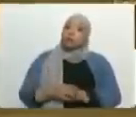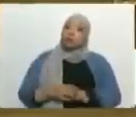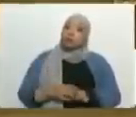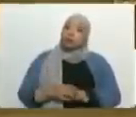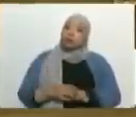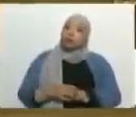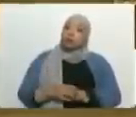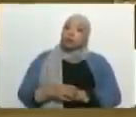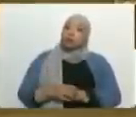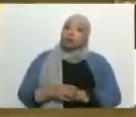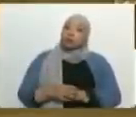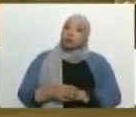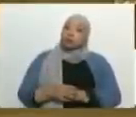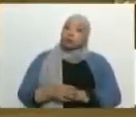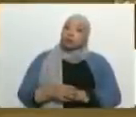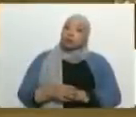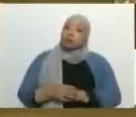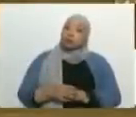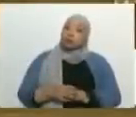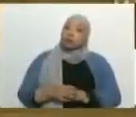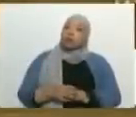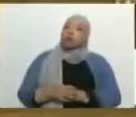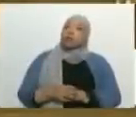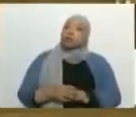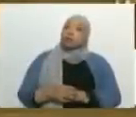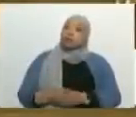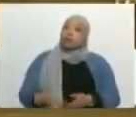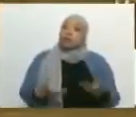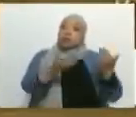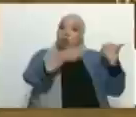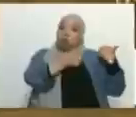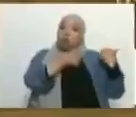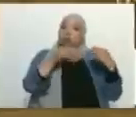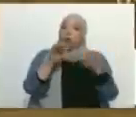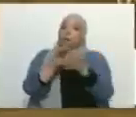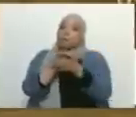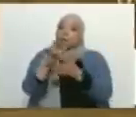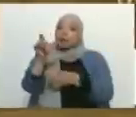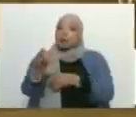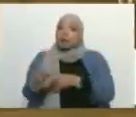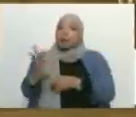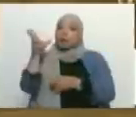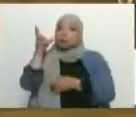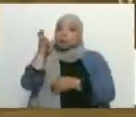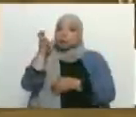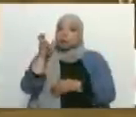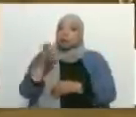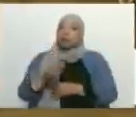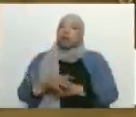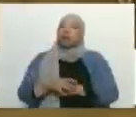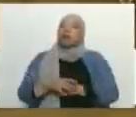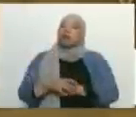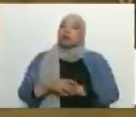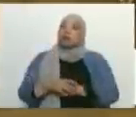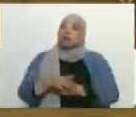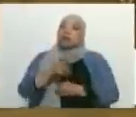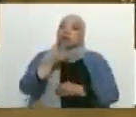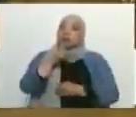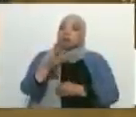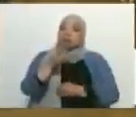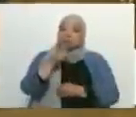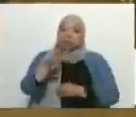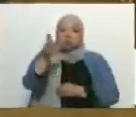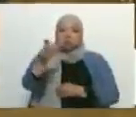Conversaba con mi colega José Brito inmediatamente de haber escuchado las infames palabras de